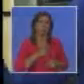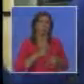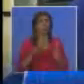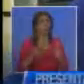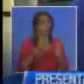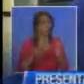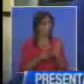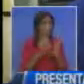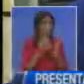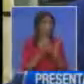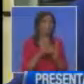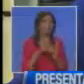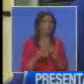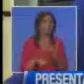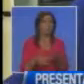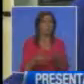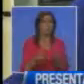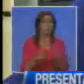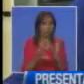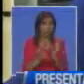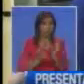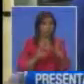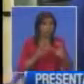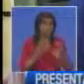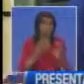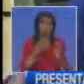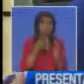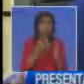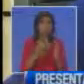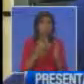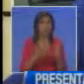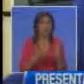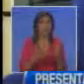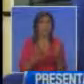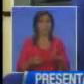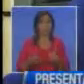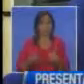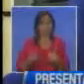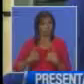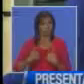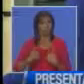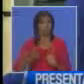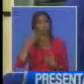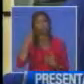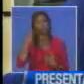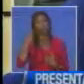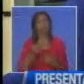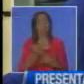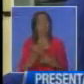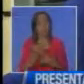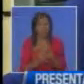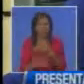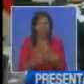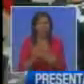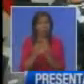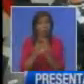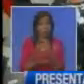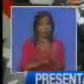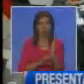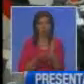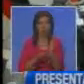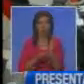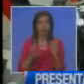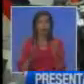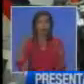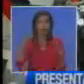que no está bajo la Ley Orgánica de Comunicación. Por lo tanto, en mi razonamiento sería un proceso que se está alejando de la Constitución. Este